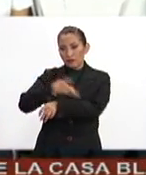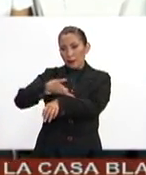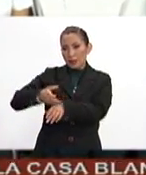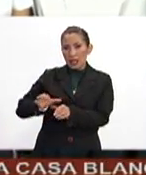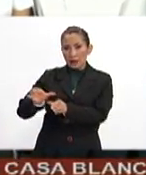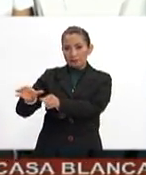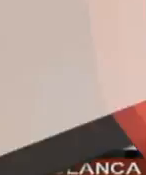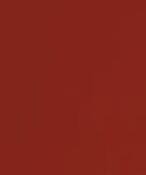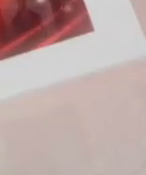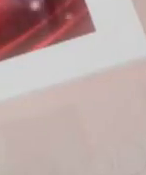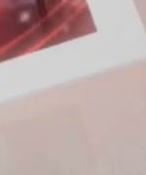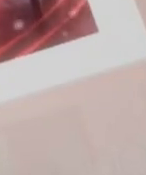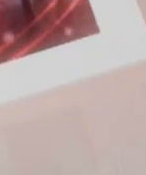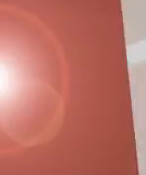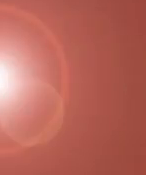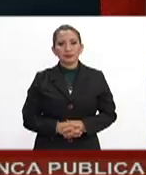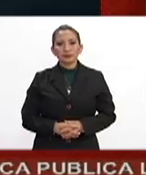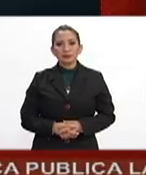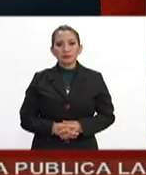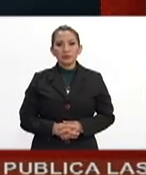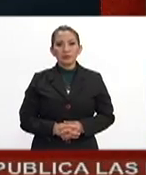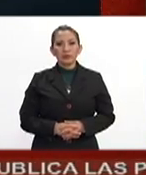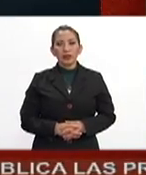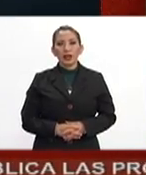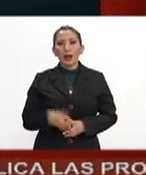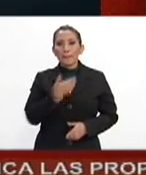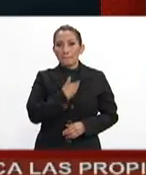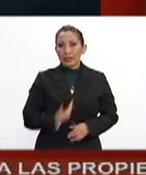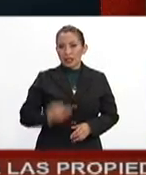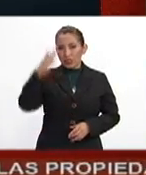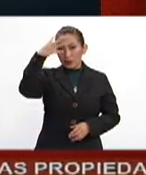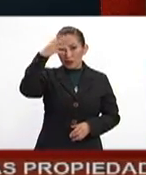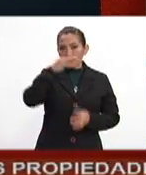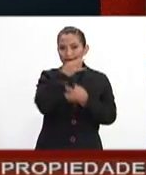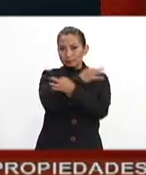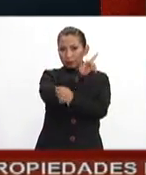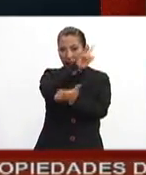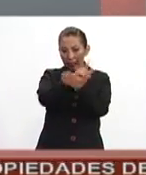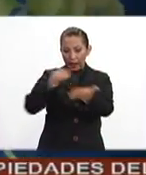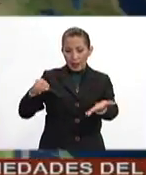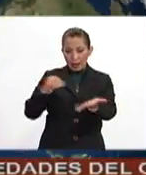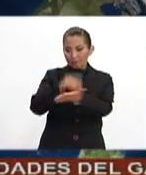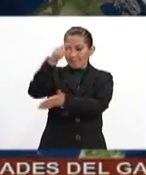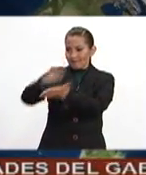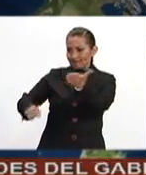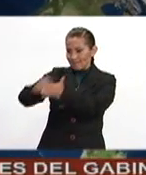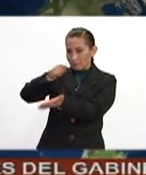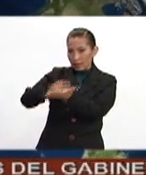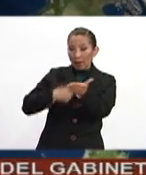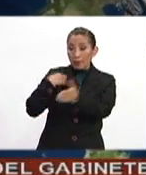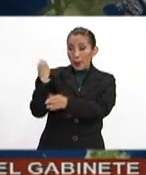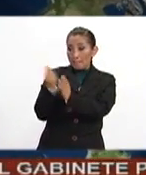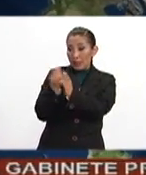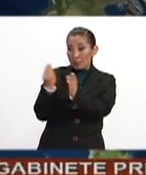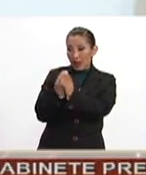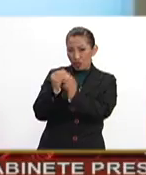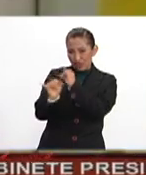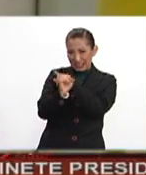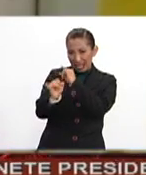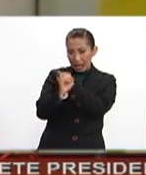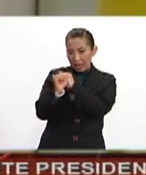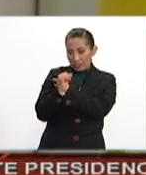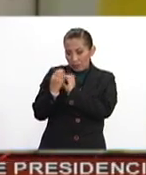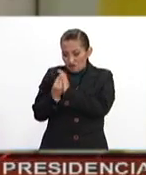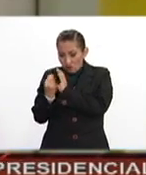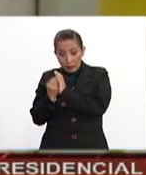los familiares. El presidente Donald Trump promulgó una ley que elimina las garantías de privacidad en la red impuestas